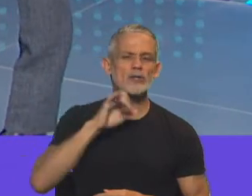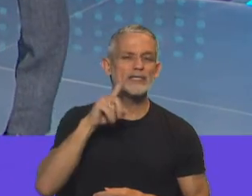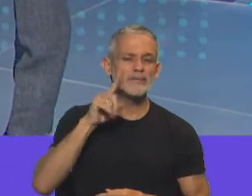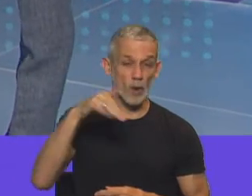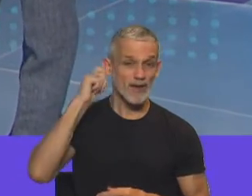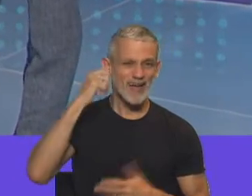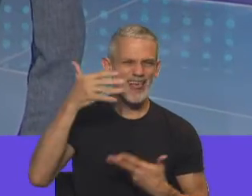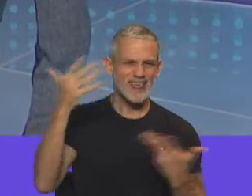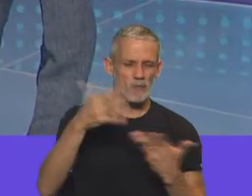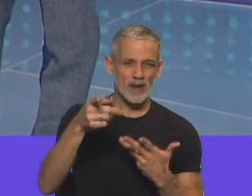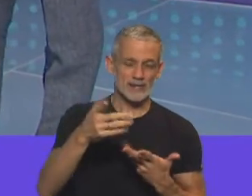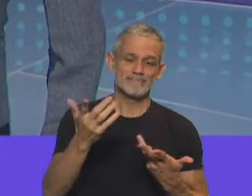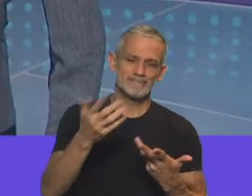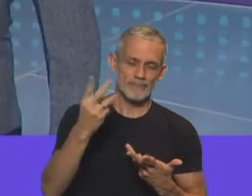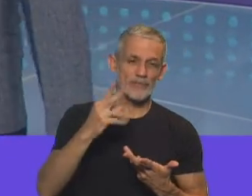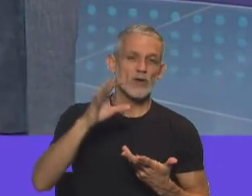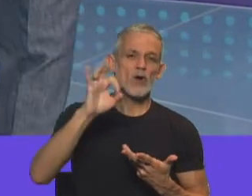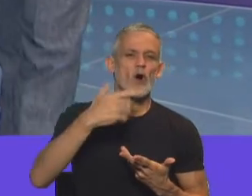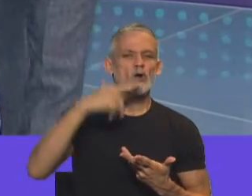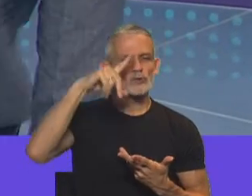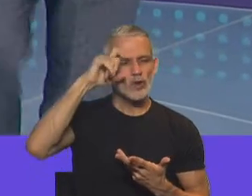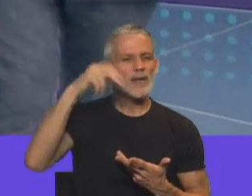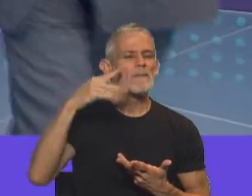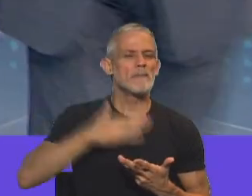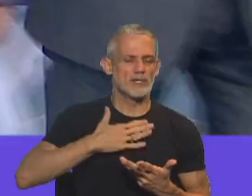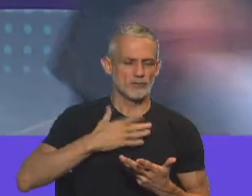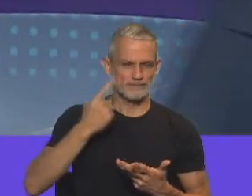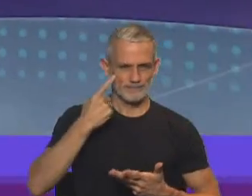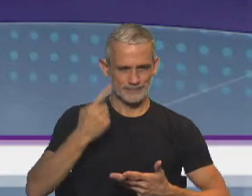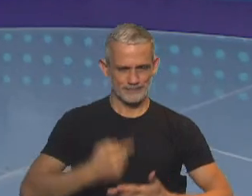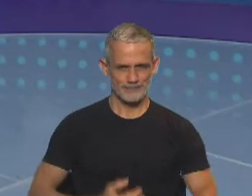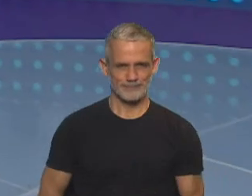cumpliría años no sólo mío tranquilo y ya nos encontramos